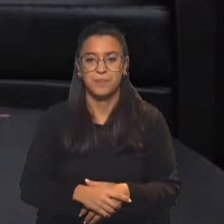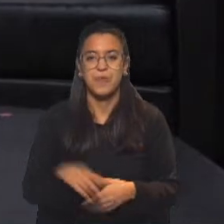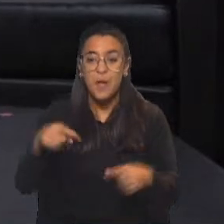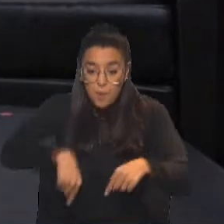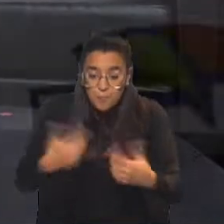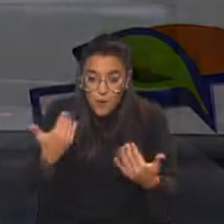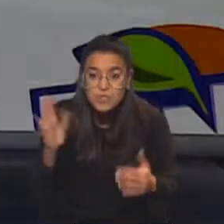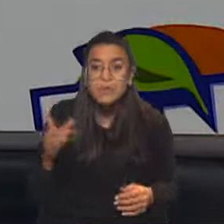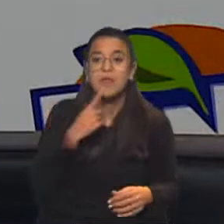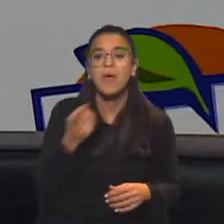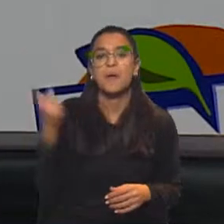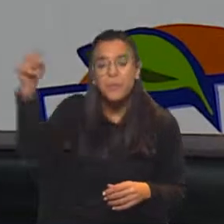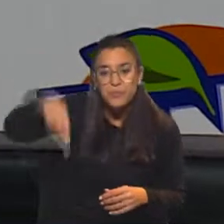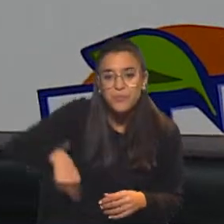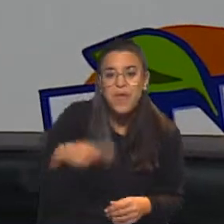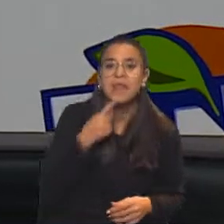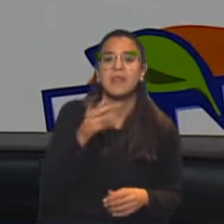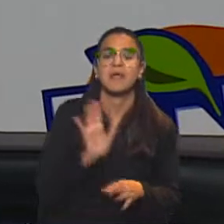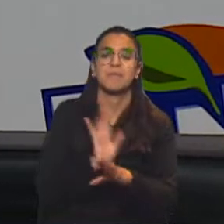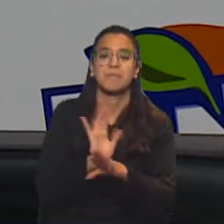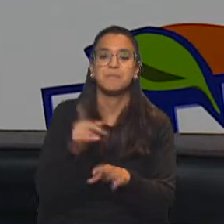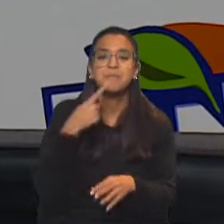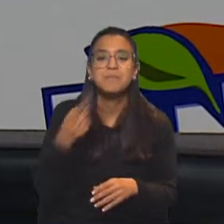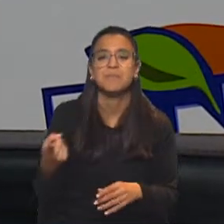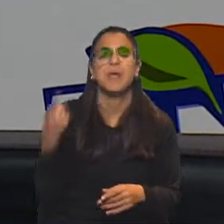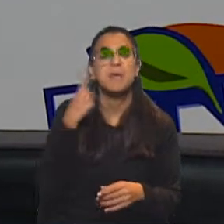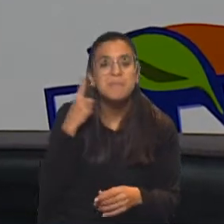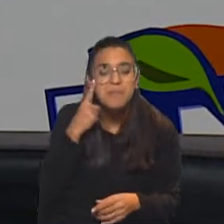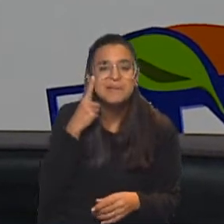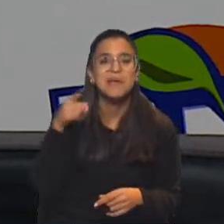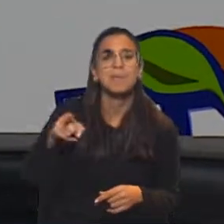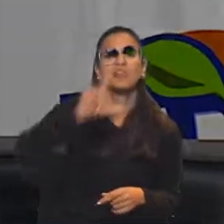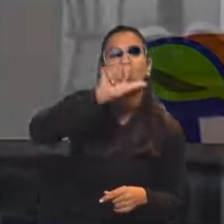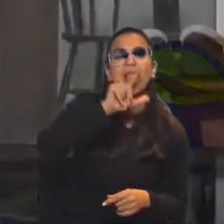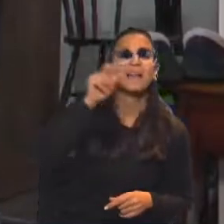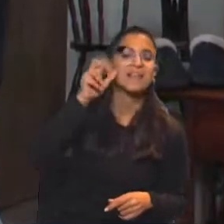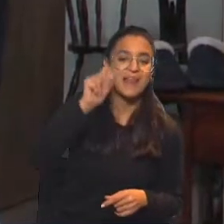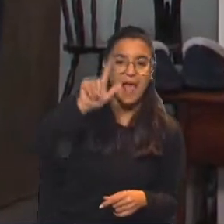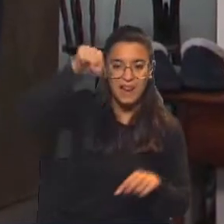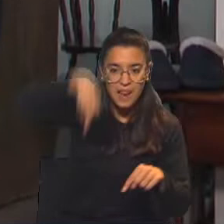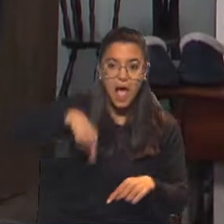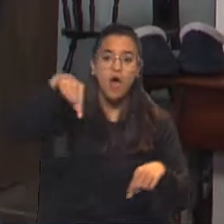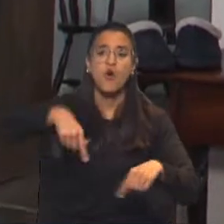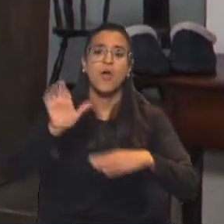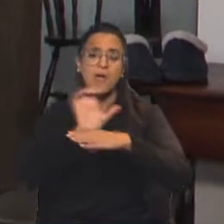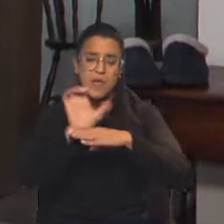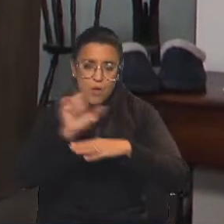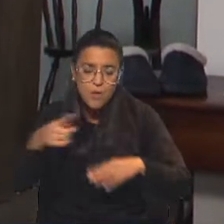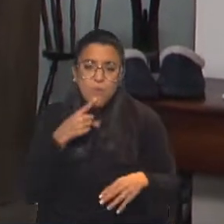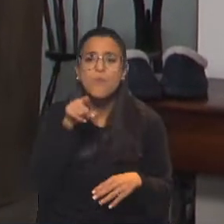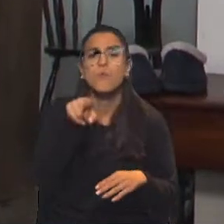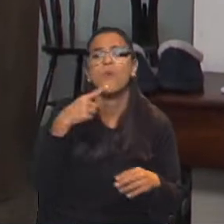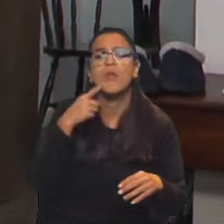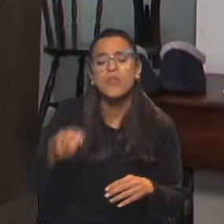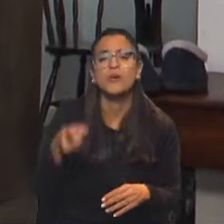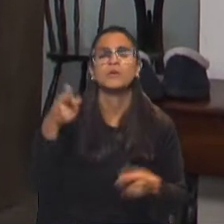esta posibilidad de venir a hacer Pensamiento Lateral, que es la peli que estamos ahora en el Ecuador, de las grabaciones